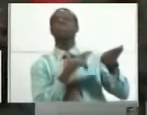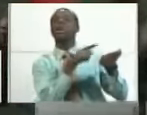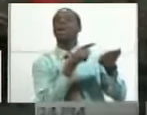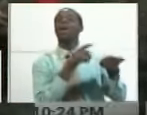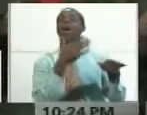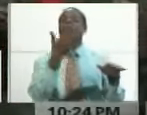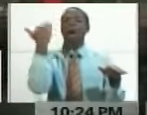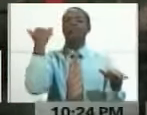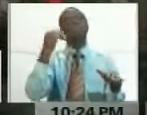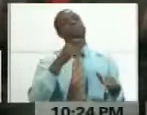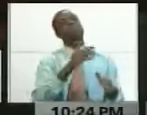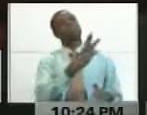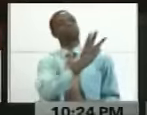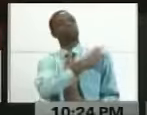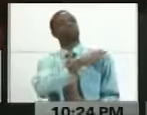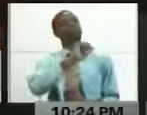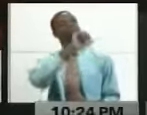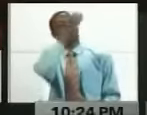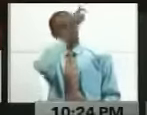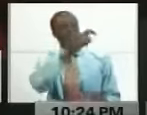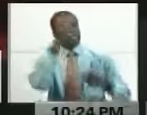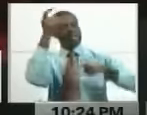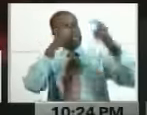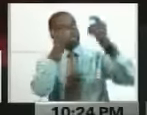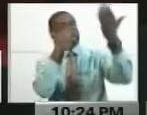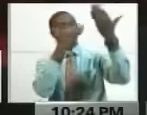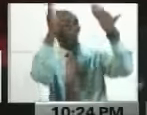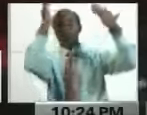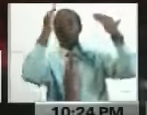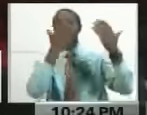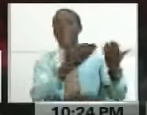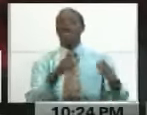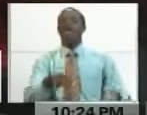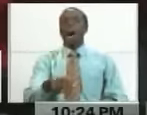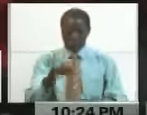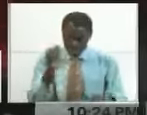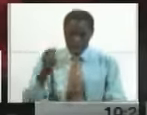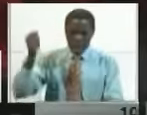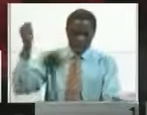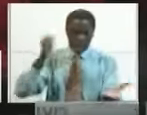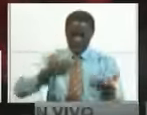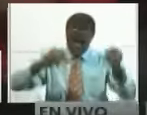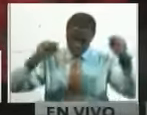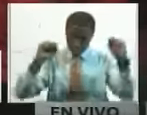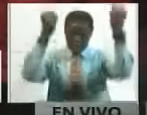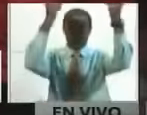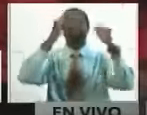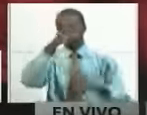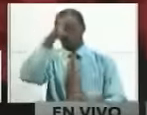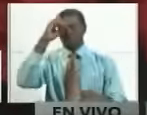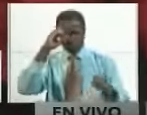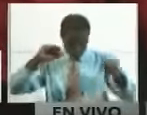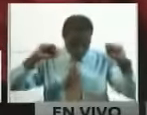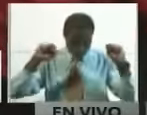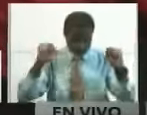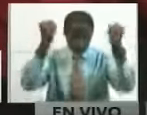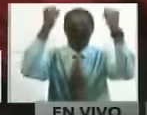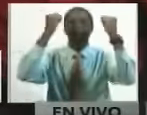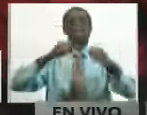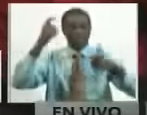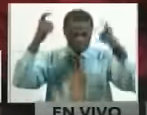nuestro comandante Hugo Chávez Frías. ¡Que viva con el mazo dando! ¡Que viva Diosdado! ¡Que viva